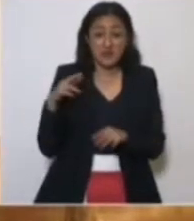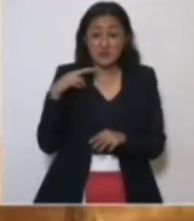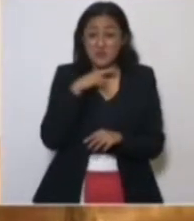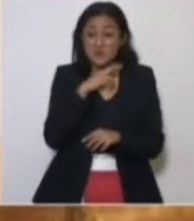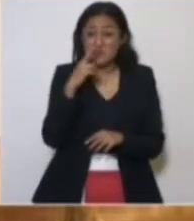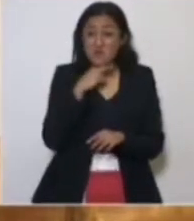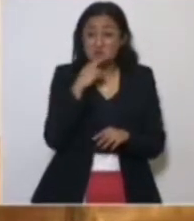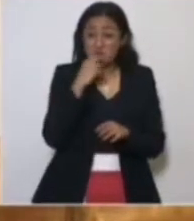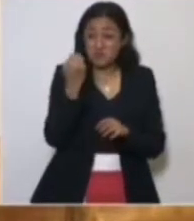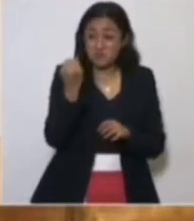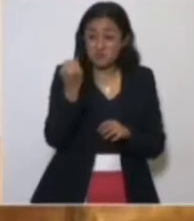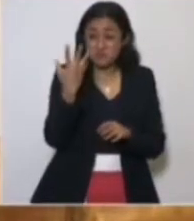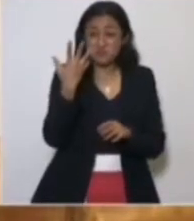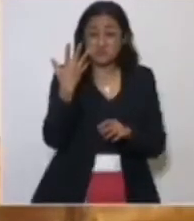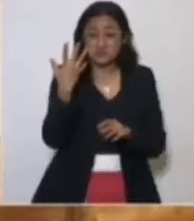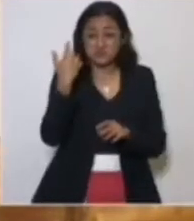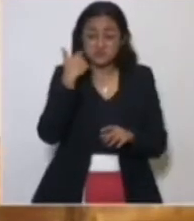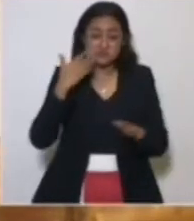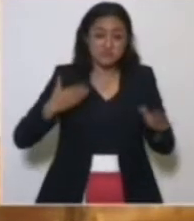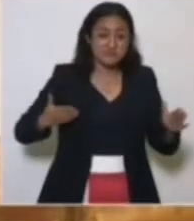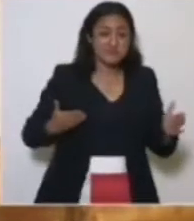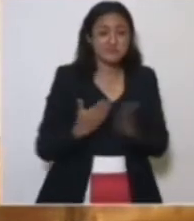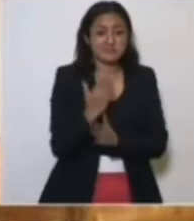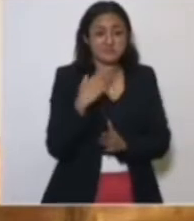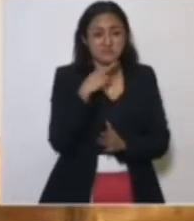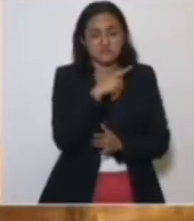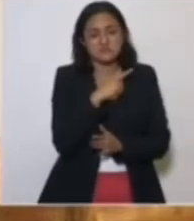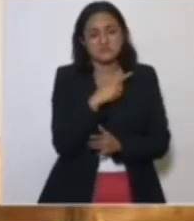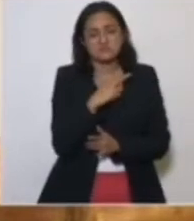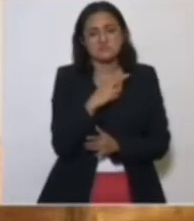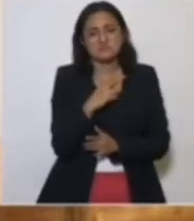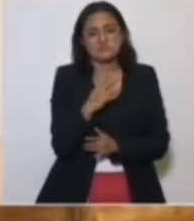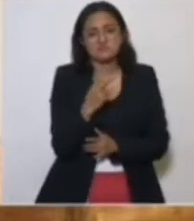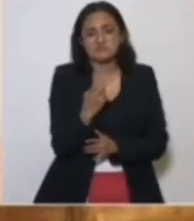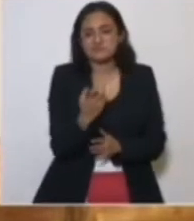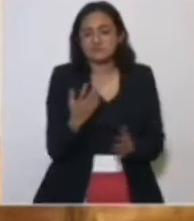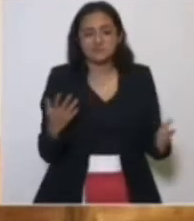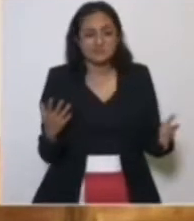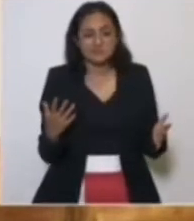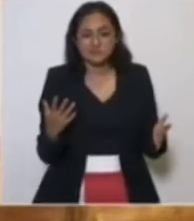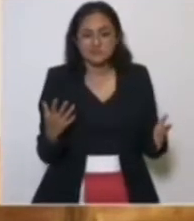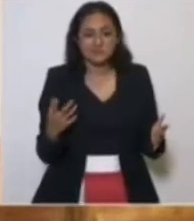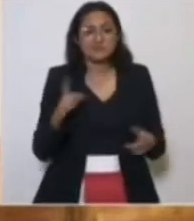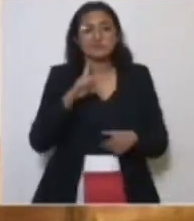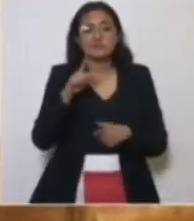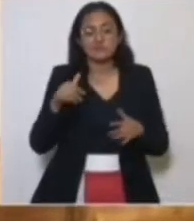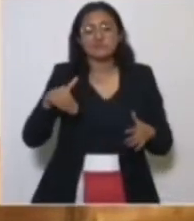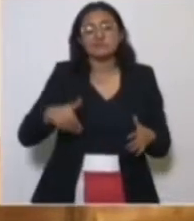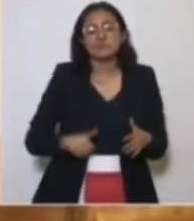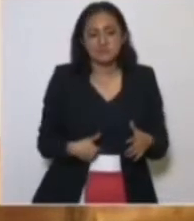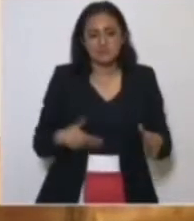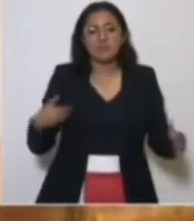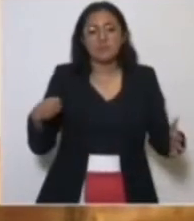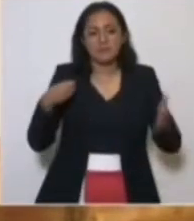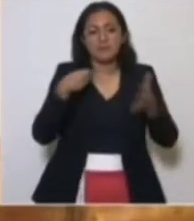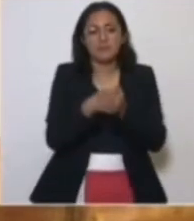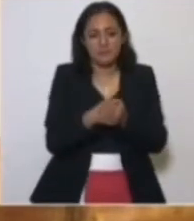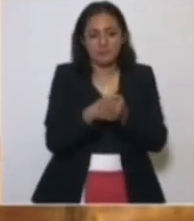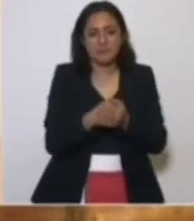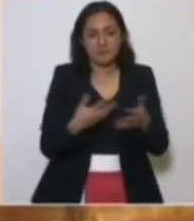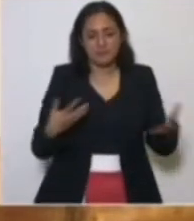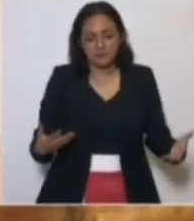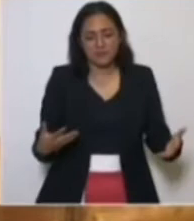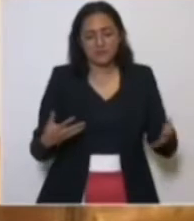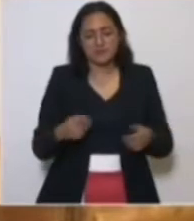rojo ganarle a la preventiva y vienen los choques es producto